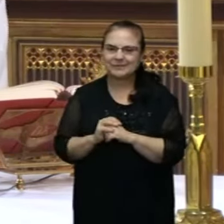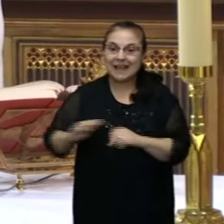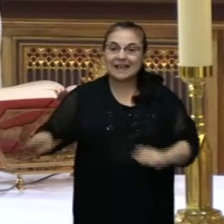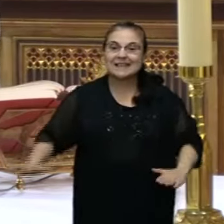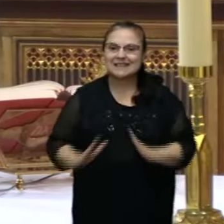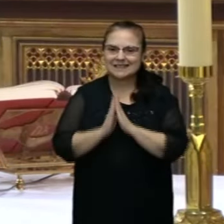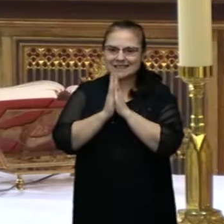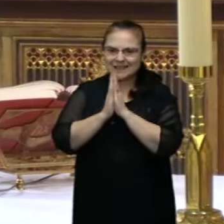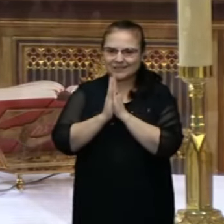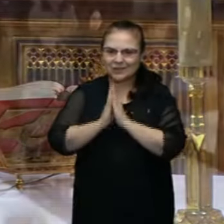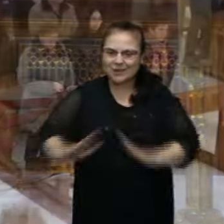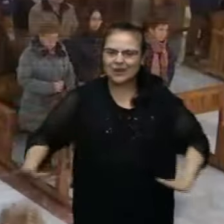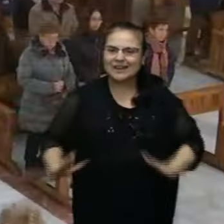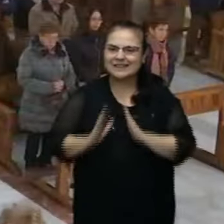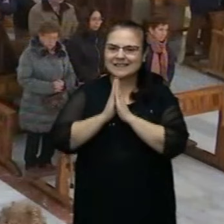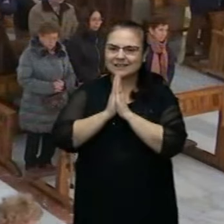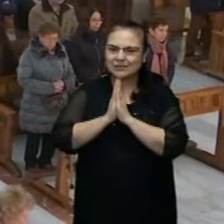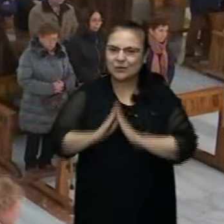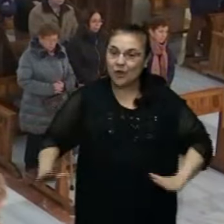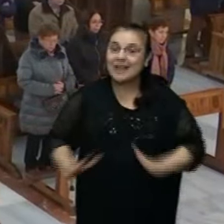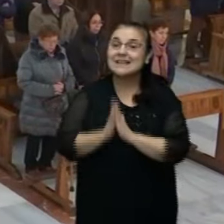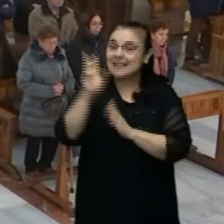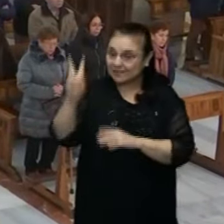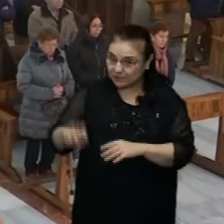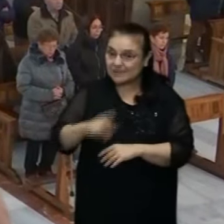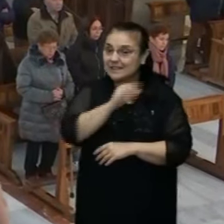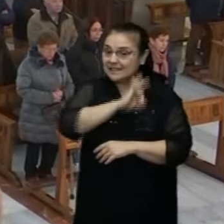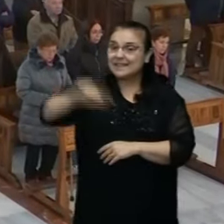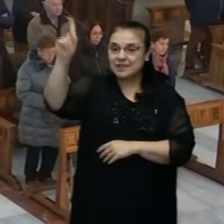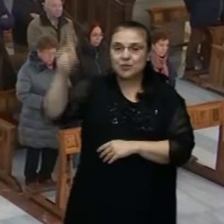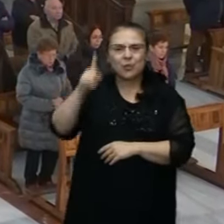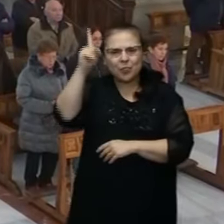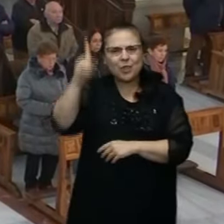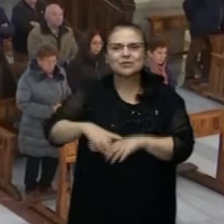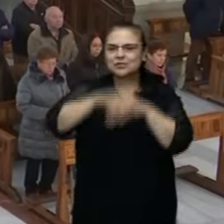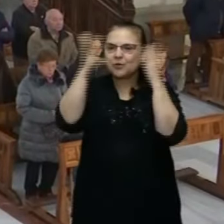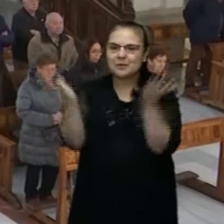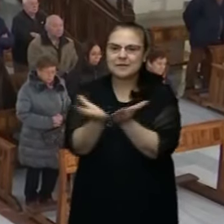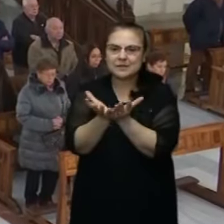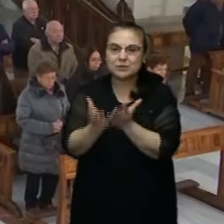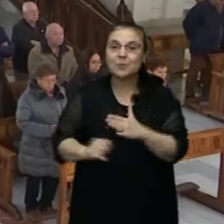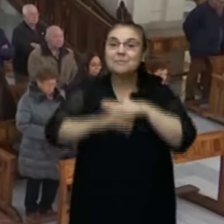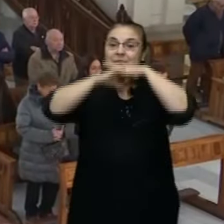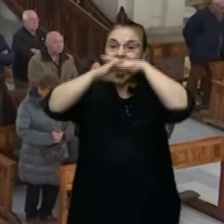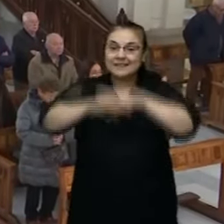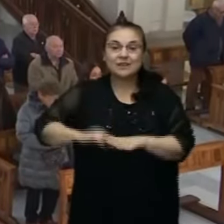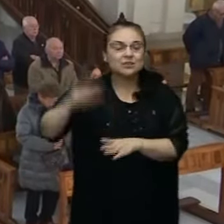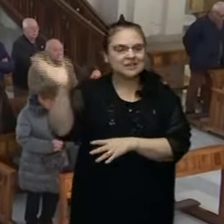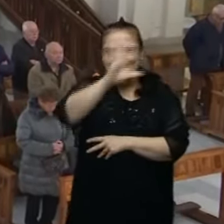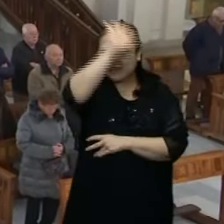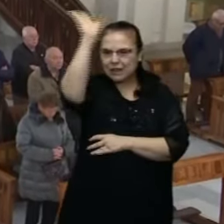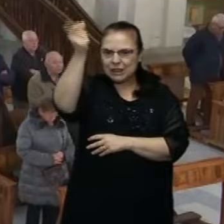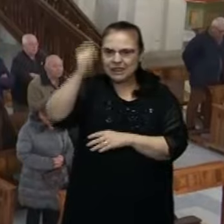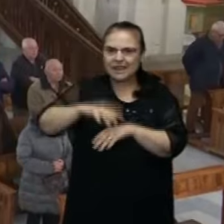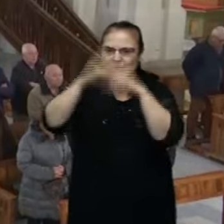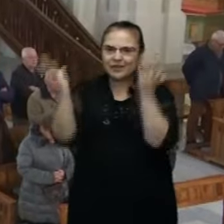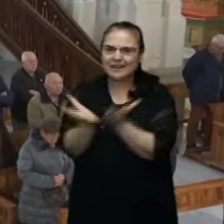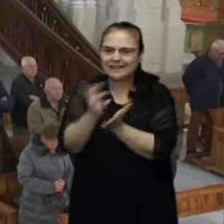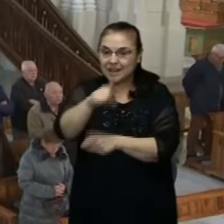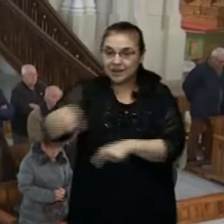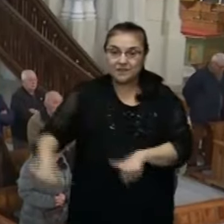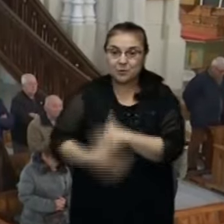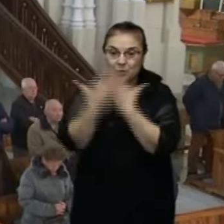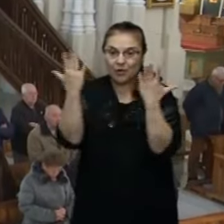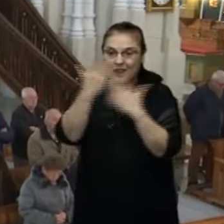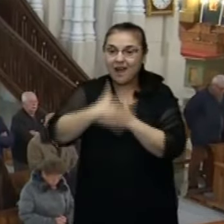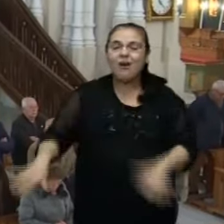cesar: Santo, santo, santo es el Señor, Dios del universo. Llenos están el cielo y